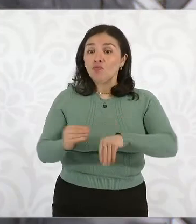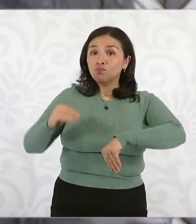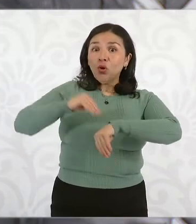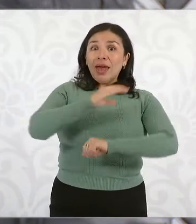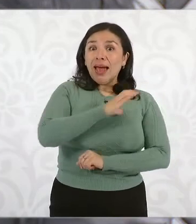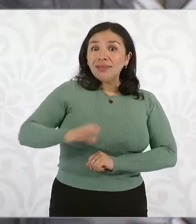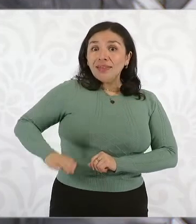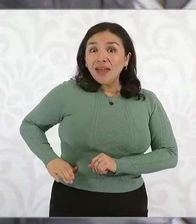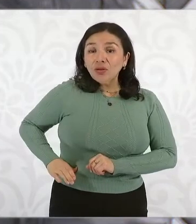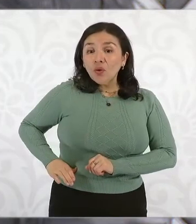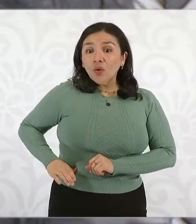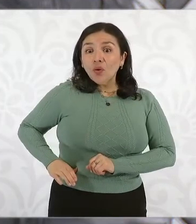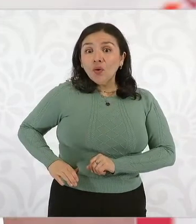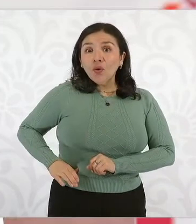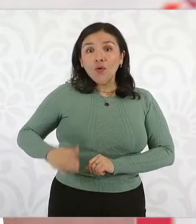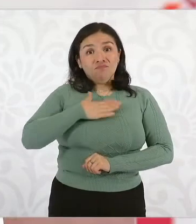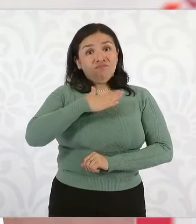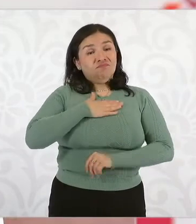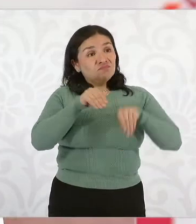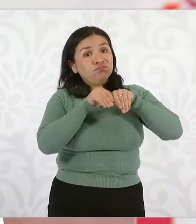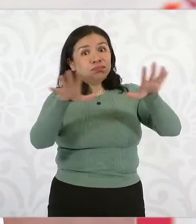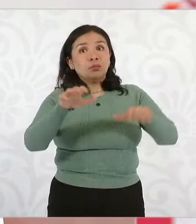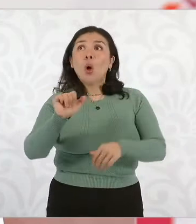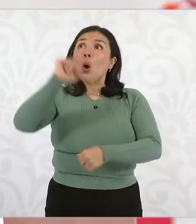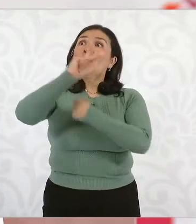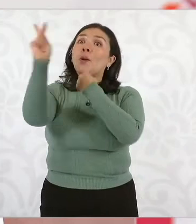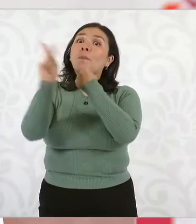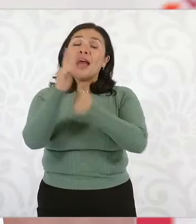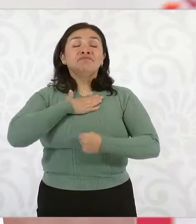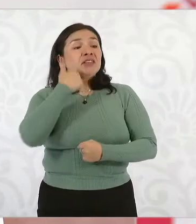candidata o candidato y lanzar tu candidatura desde otro país, ¿no?